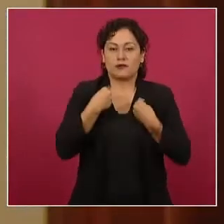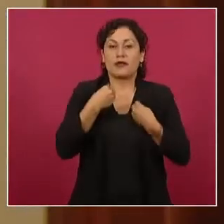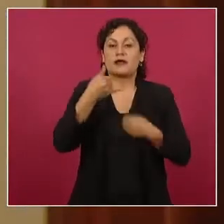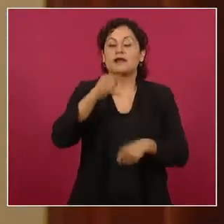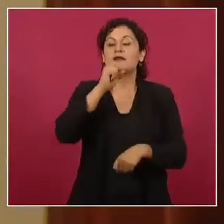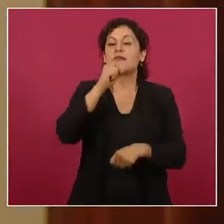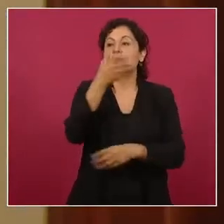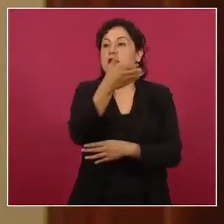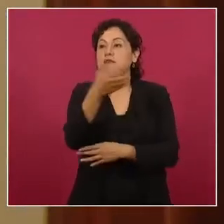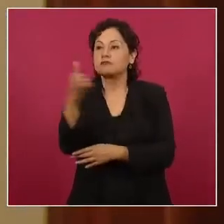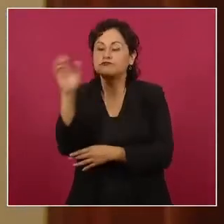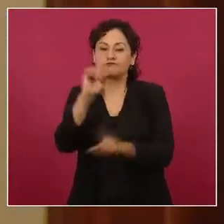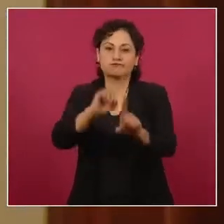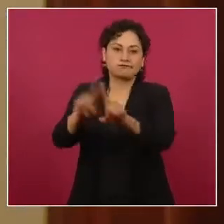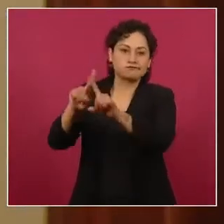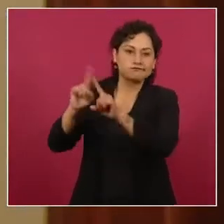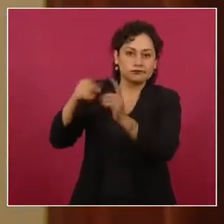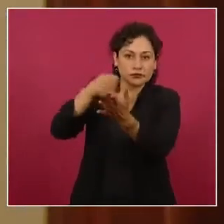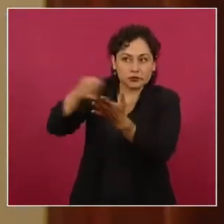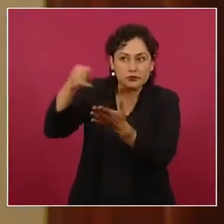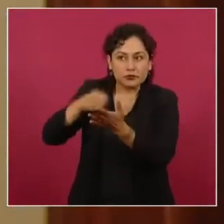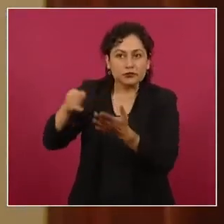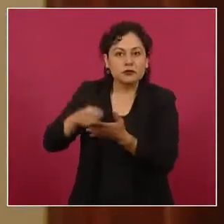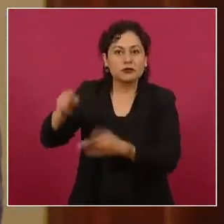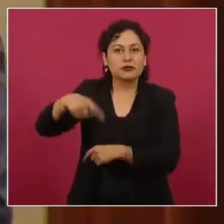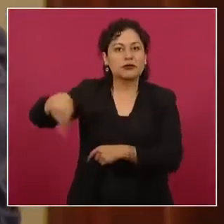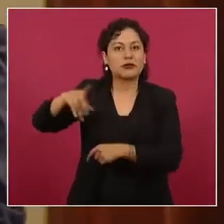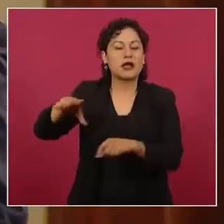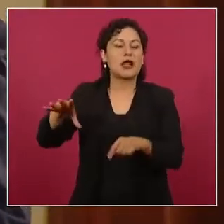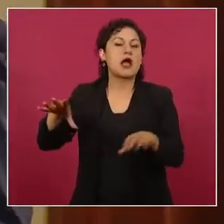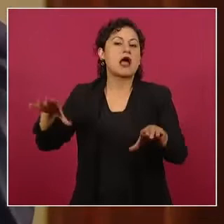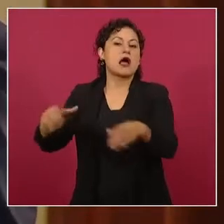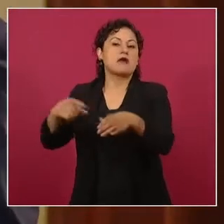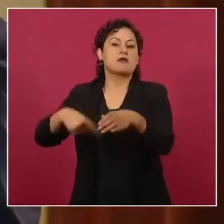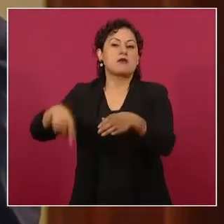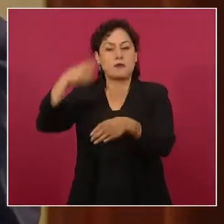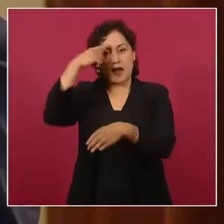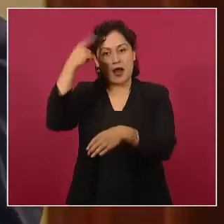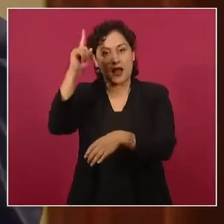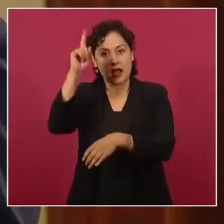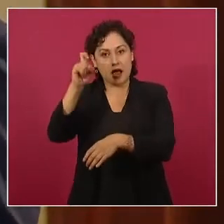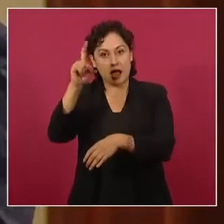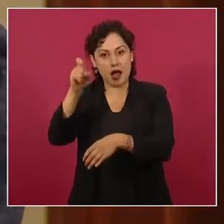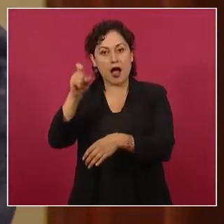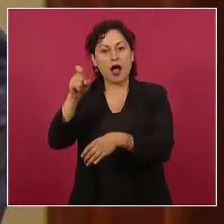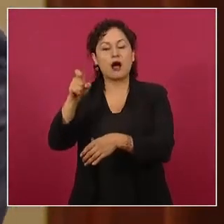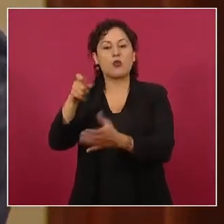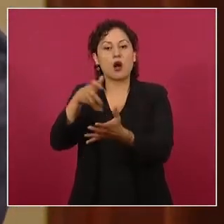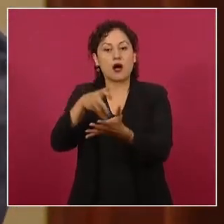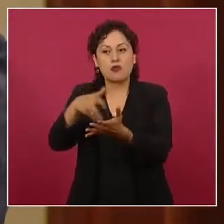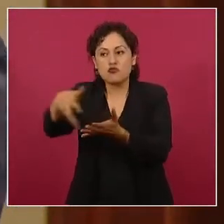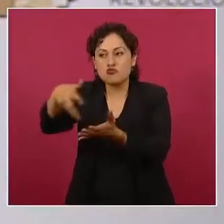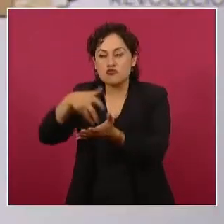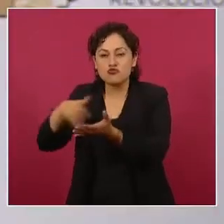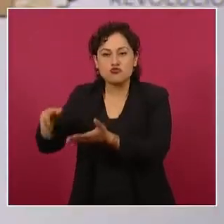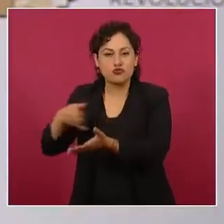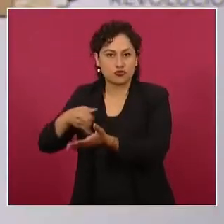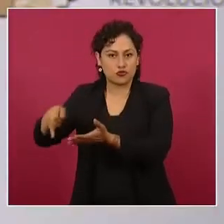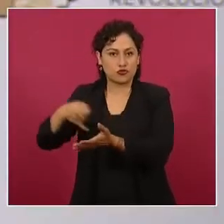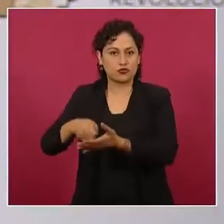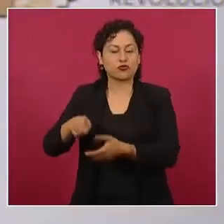agrícolas organizados en torno a los pozos de riego, que tiene que ver con los